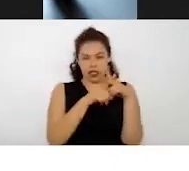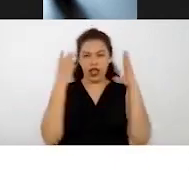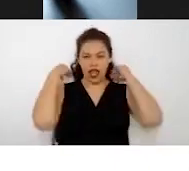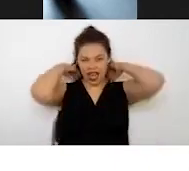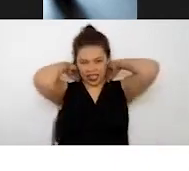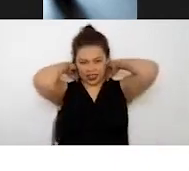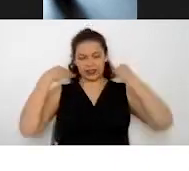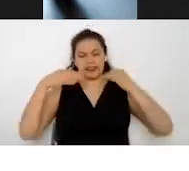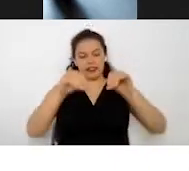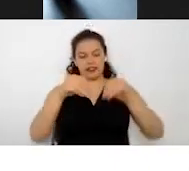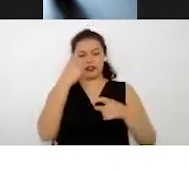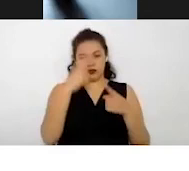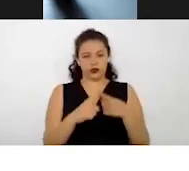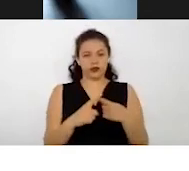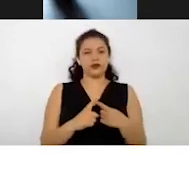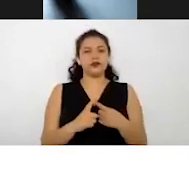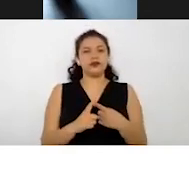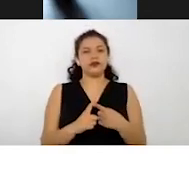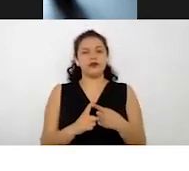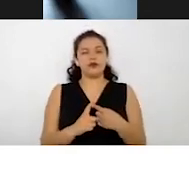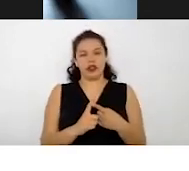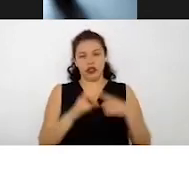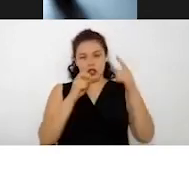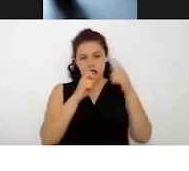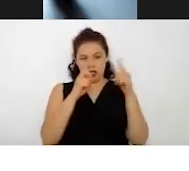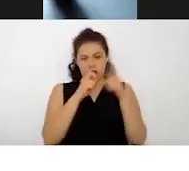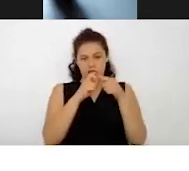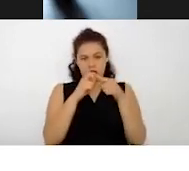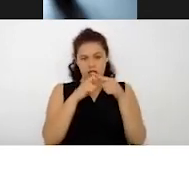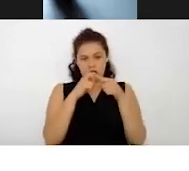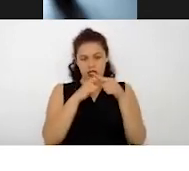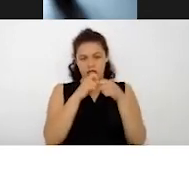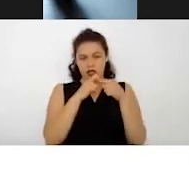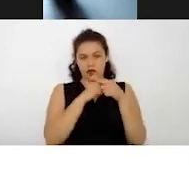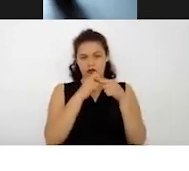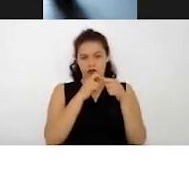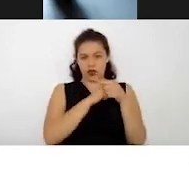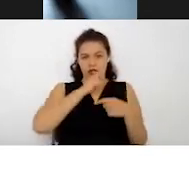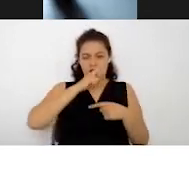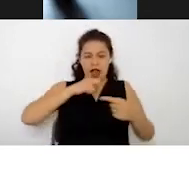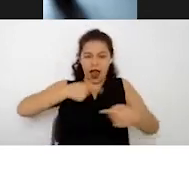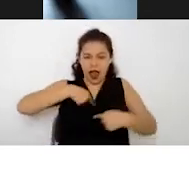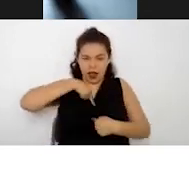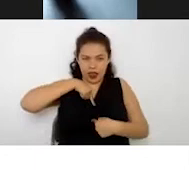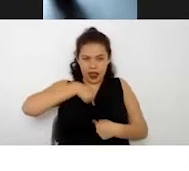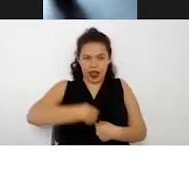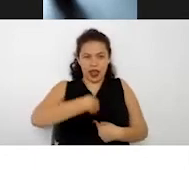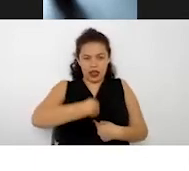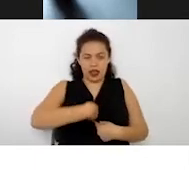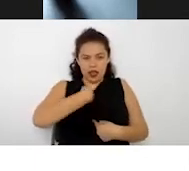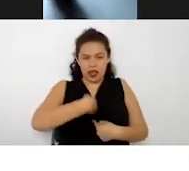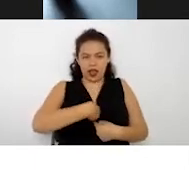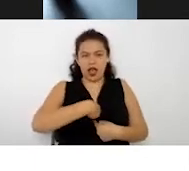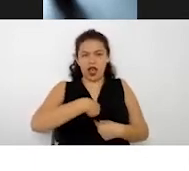Este era uno. Con el nudillo en el tórax. Exactamente. Con nuestro nudillo era en el tórax como si hiciéramos